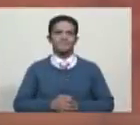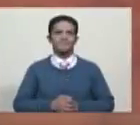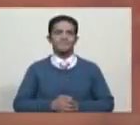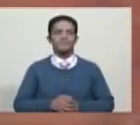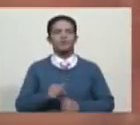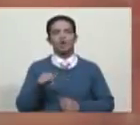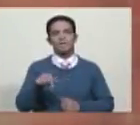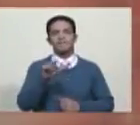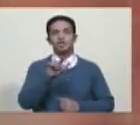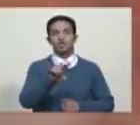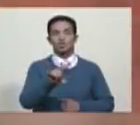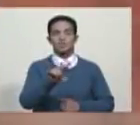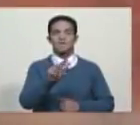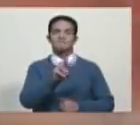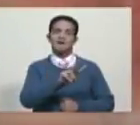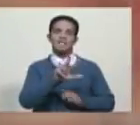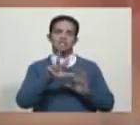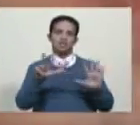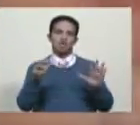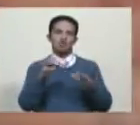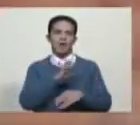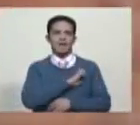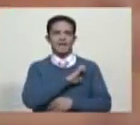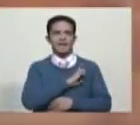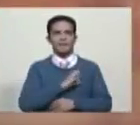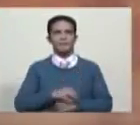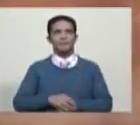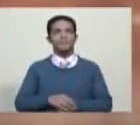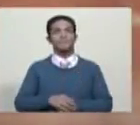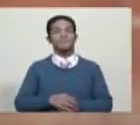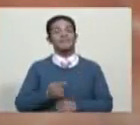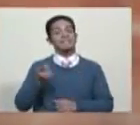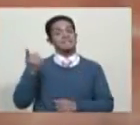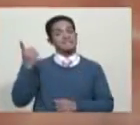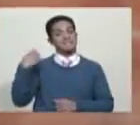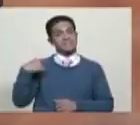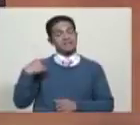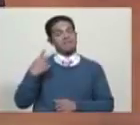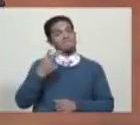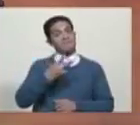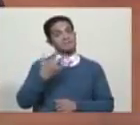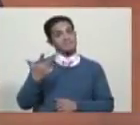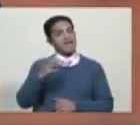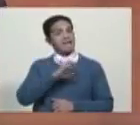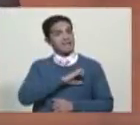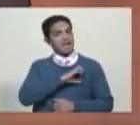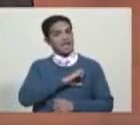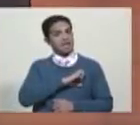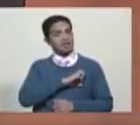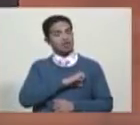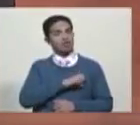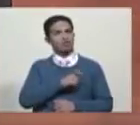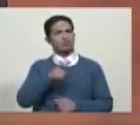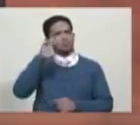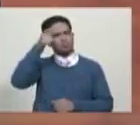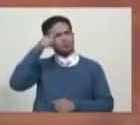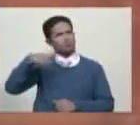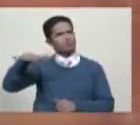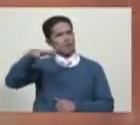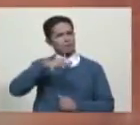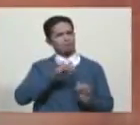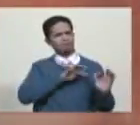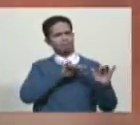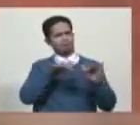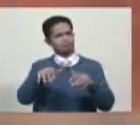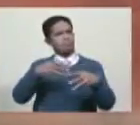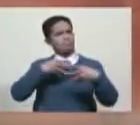Lunes 28 de enero. El pueblo se ha movilizado desde el pasado 23 de enero, no solamente en Caracas, sino en cada rincón de Venezuela, para expresar su apoyo al presidente Nicolás Maduro y